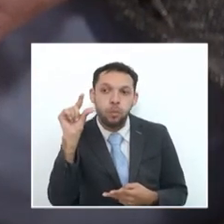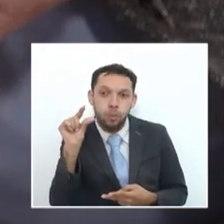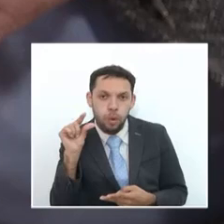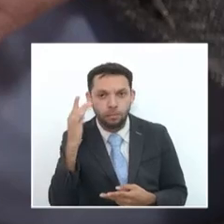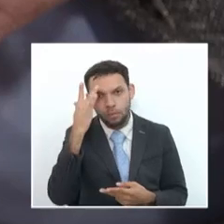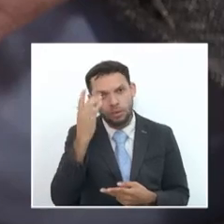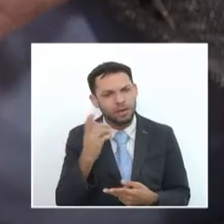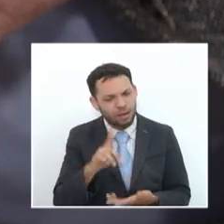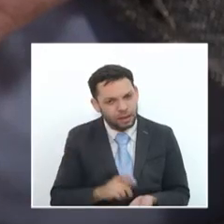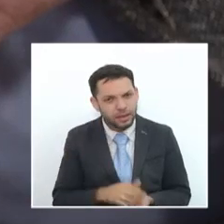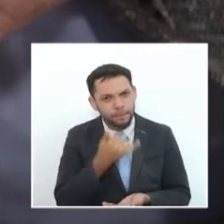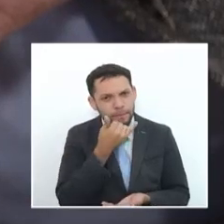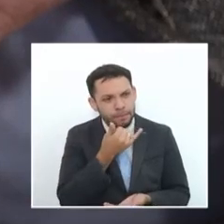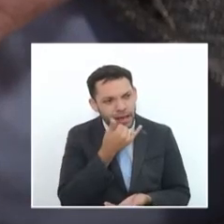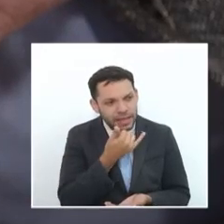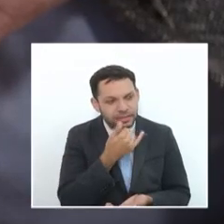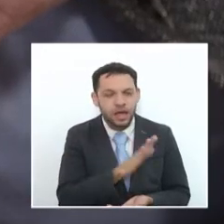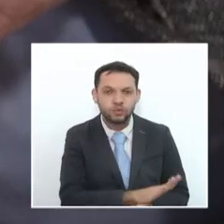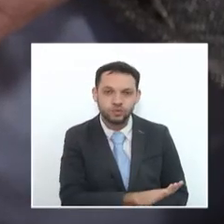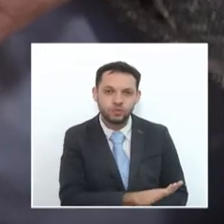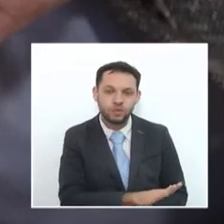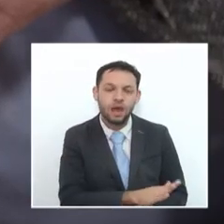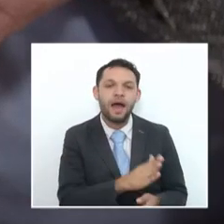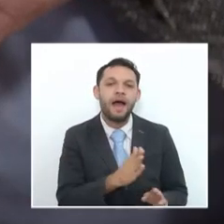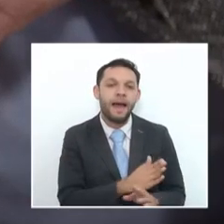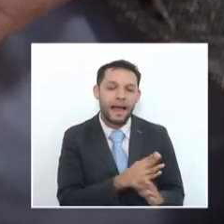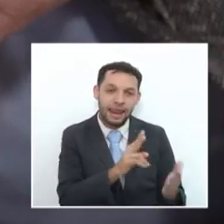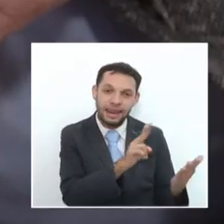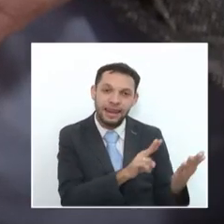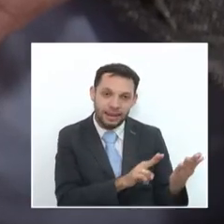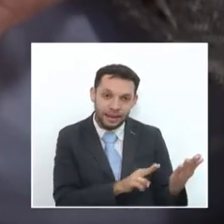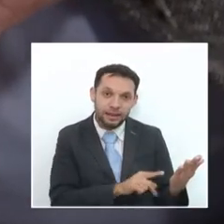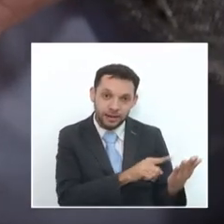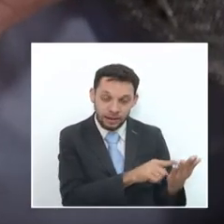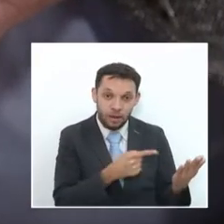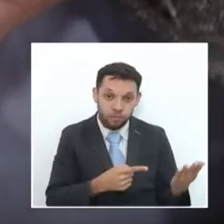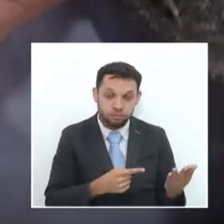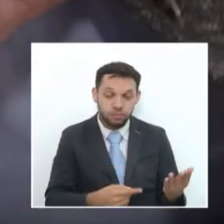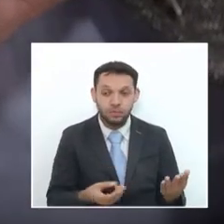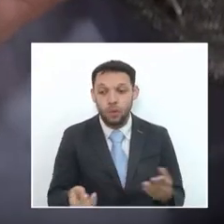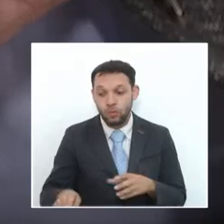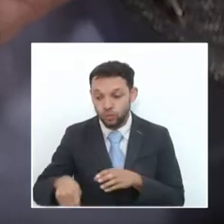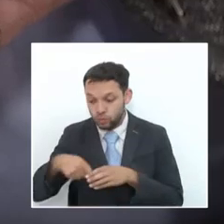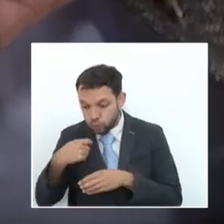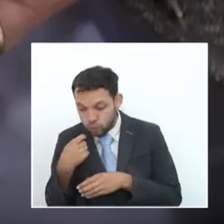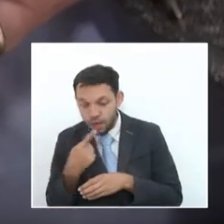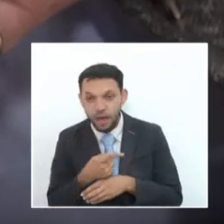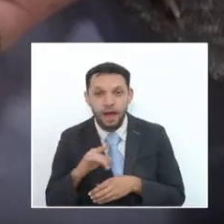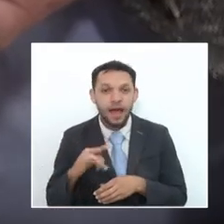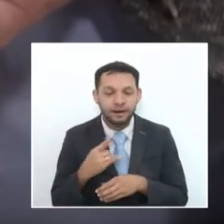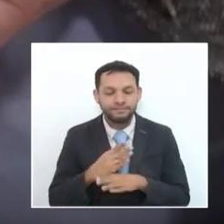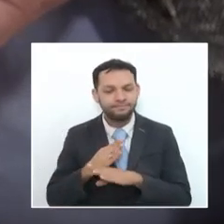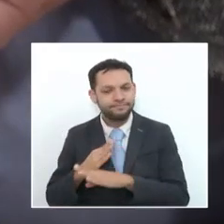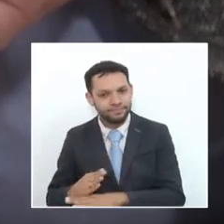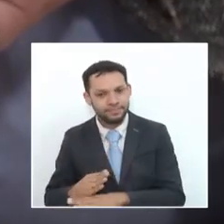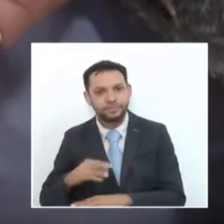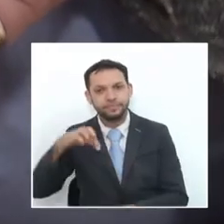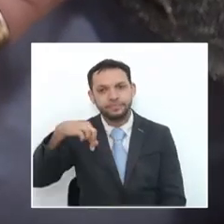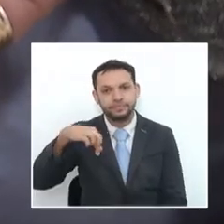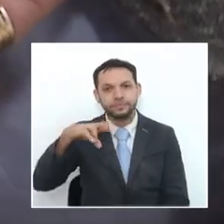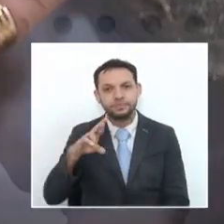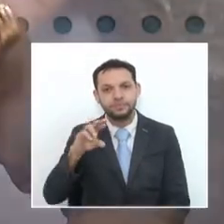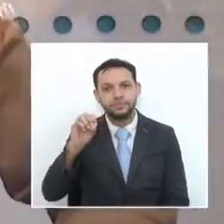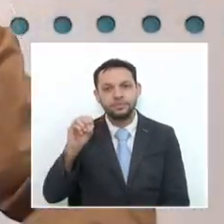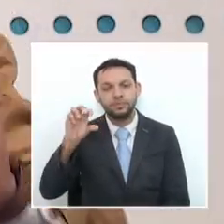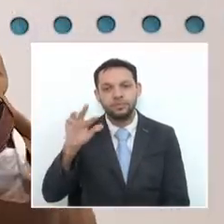esa proteína? Ah, no, lean. Para yo no venir aquí a criticar otra, simplemente lean. Es mejor quedarme